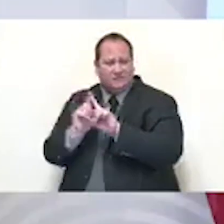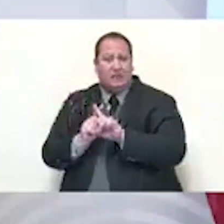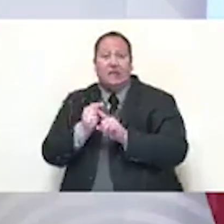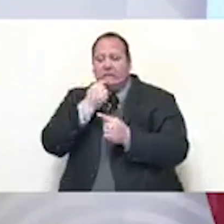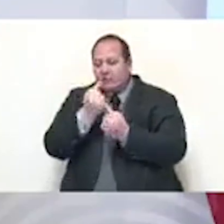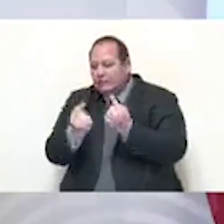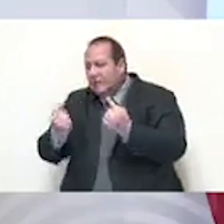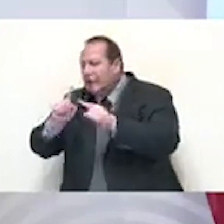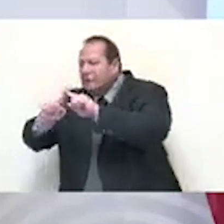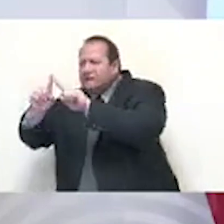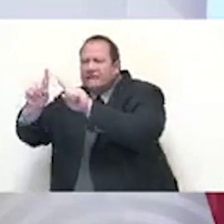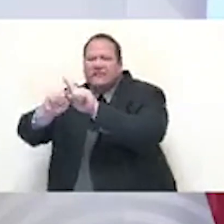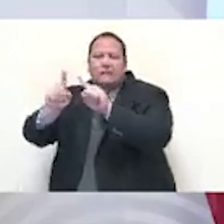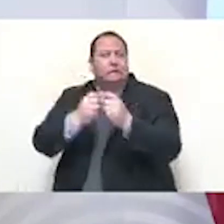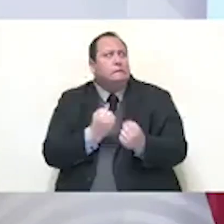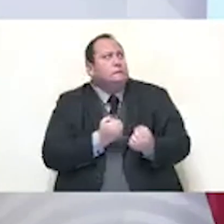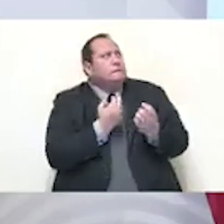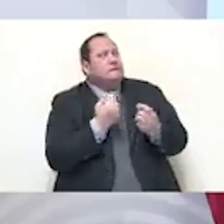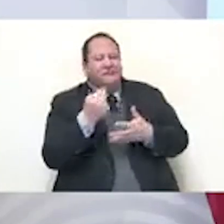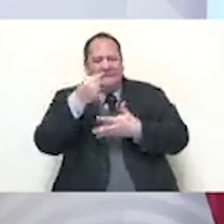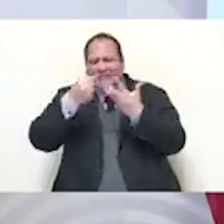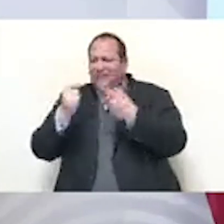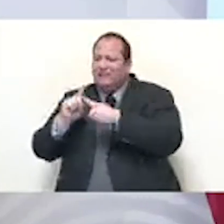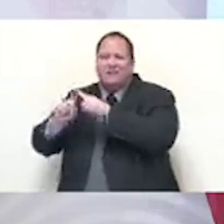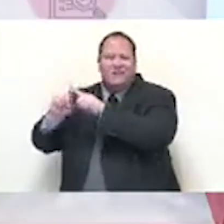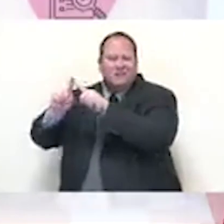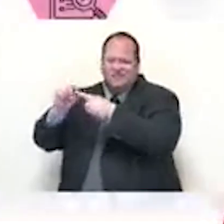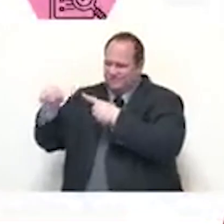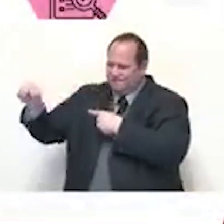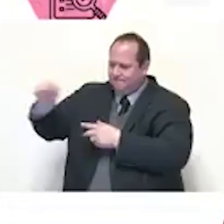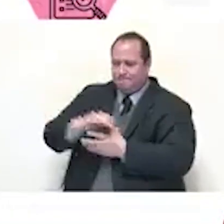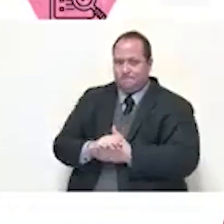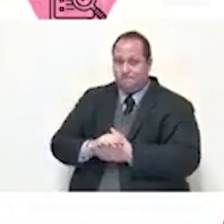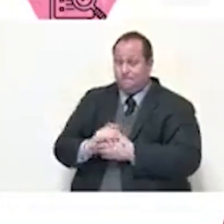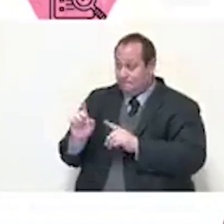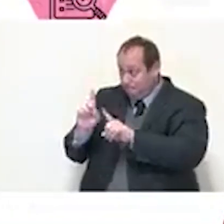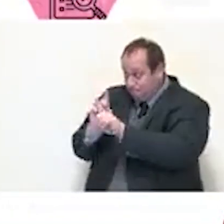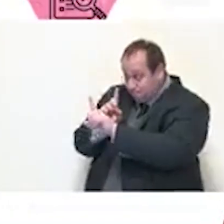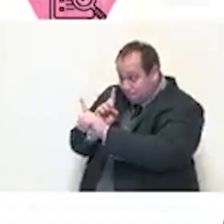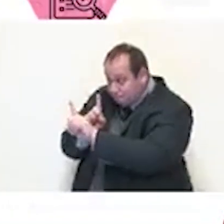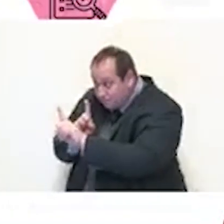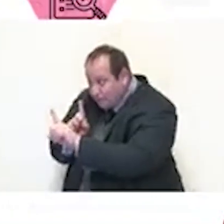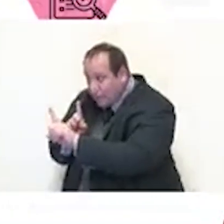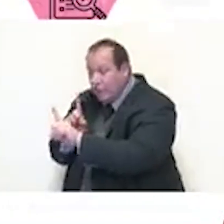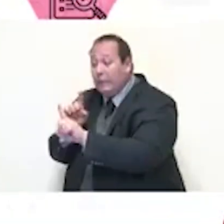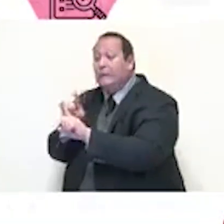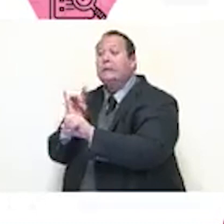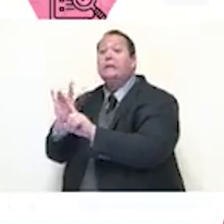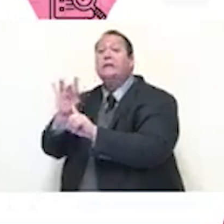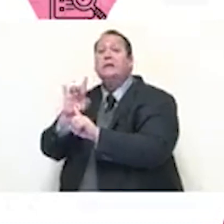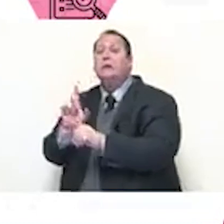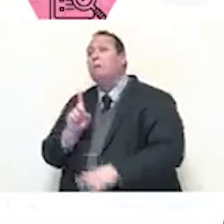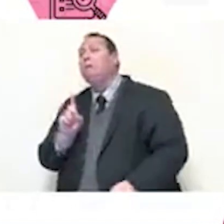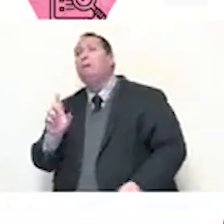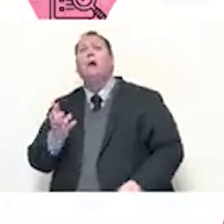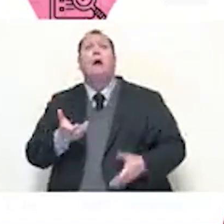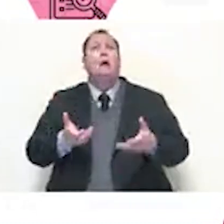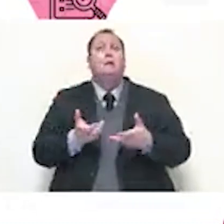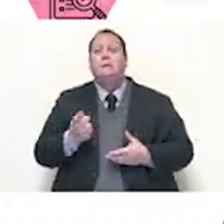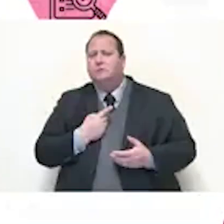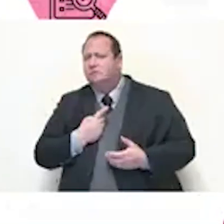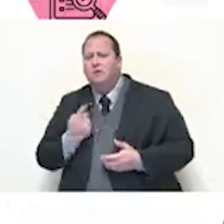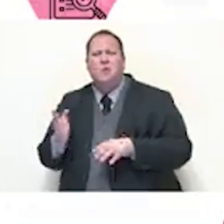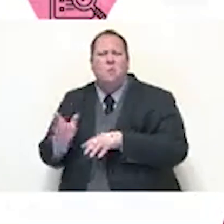requiere diferente y expresa diferentes necesidades. Saber también la situación que originó que estos niños y niños y